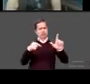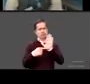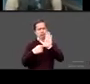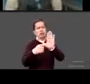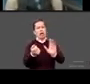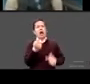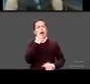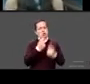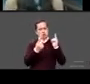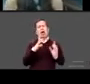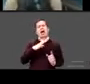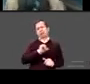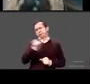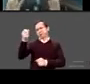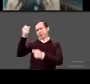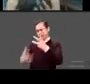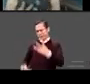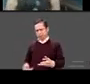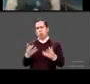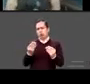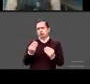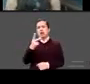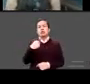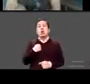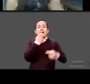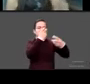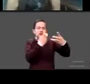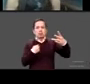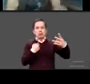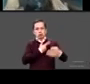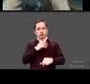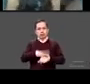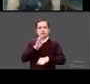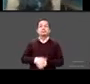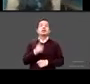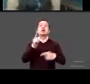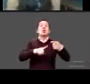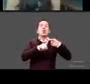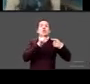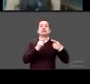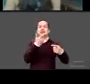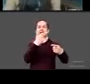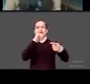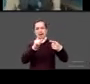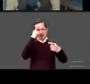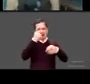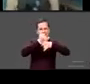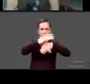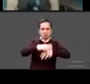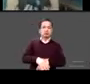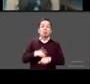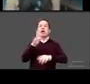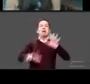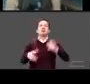mí personalmente me han servido muchísimo. Aquí, por ejemplo, en la primera viene información que te dice, bueno, ¿y qué tanto es tantito? ¿No?